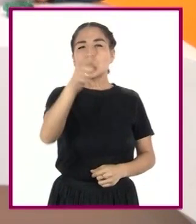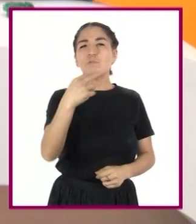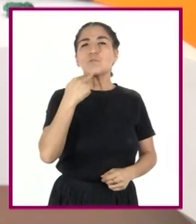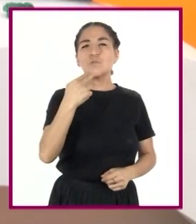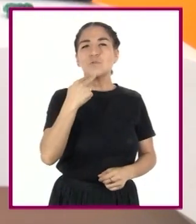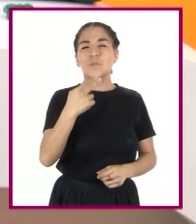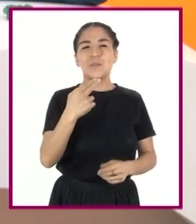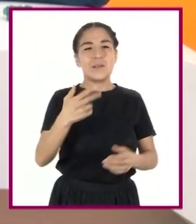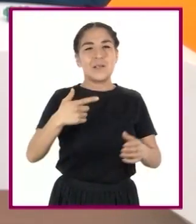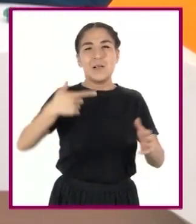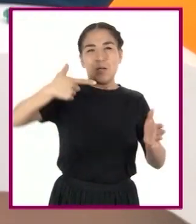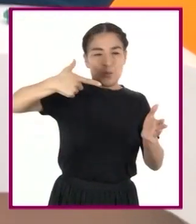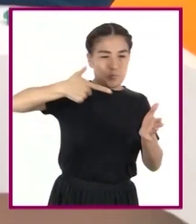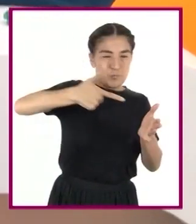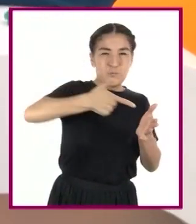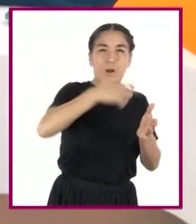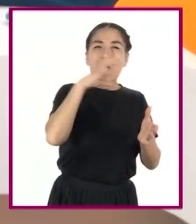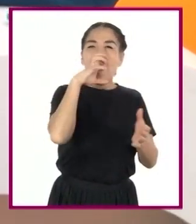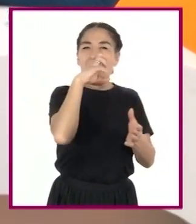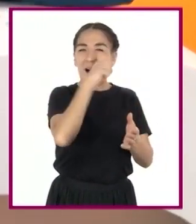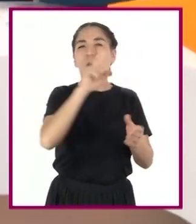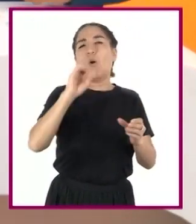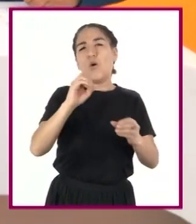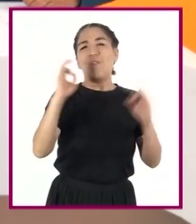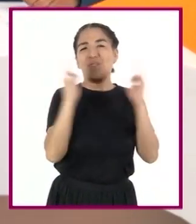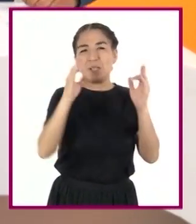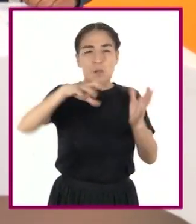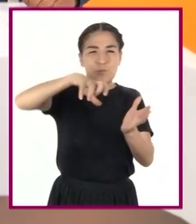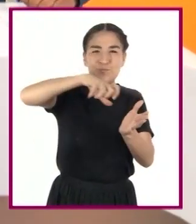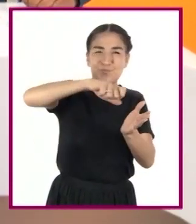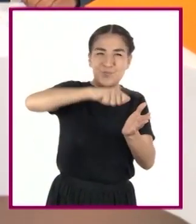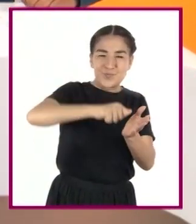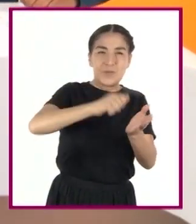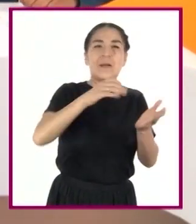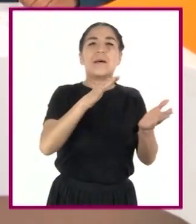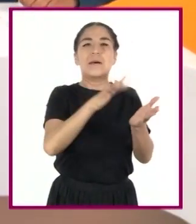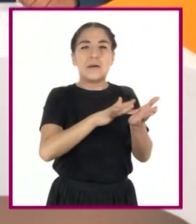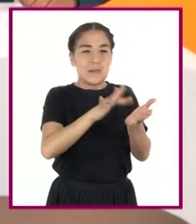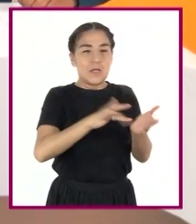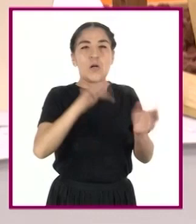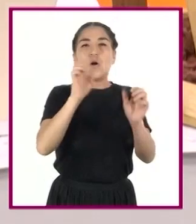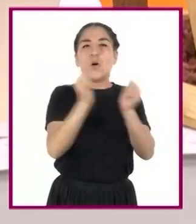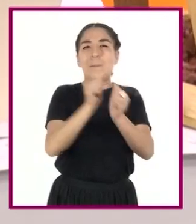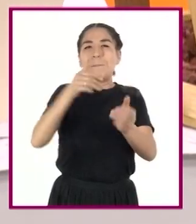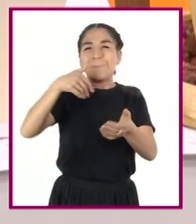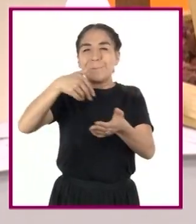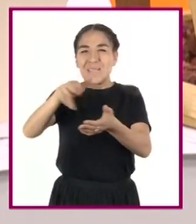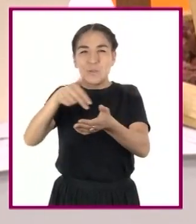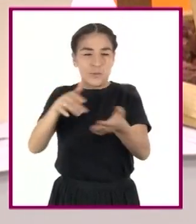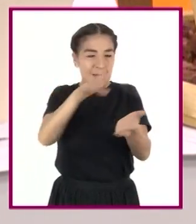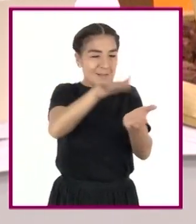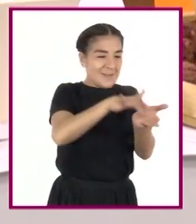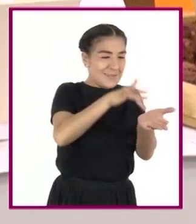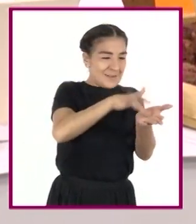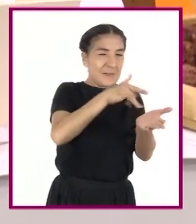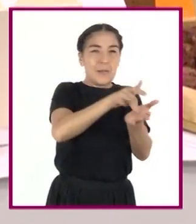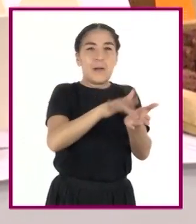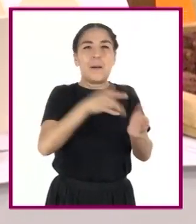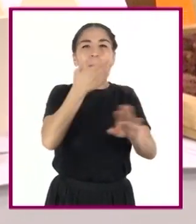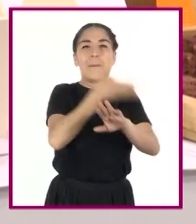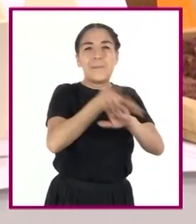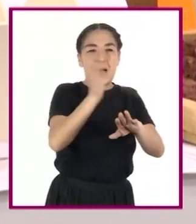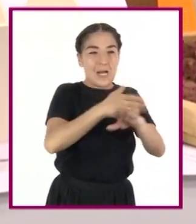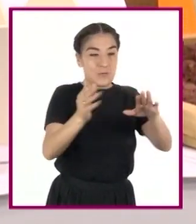silicón con un poco de tinta para impresora y lo mezclan previamente, pintando de blanco